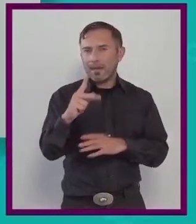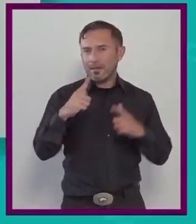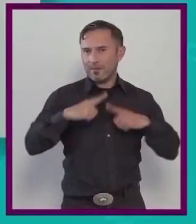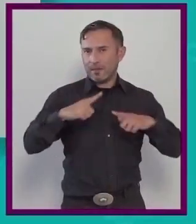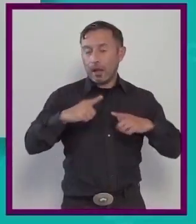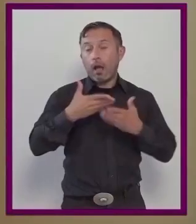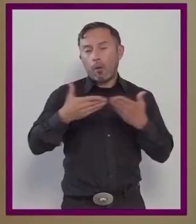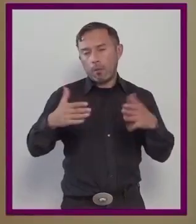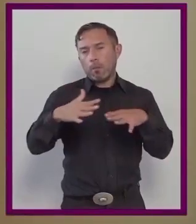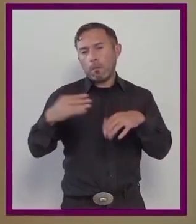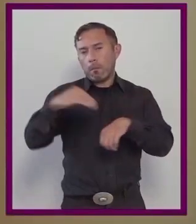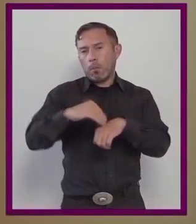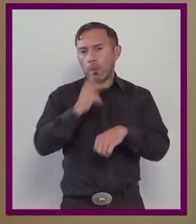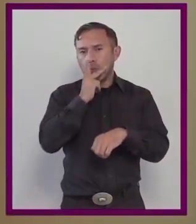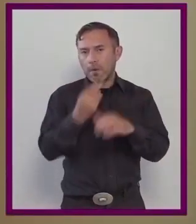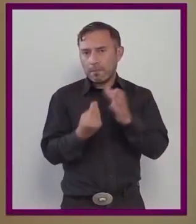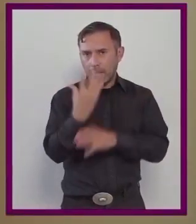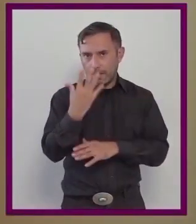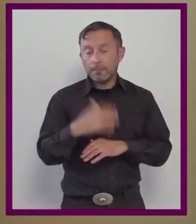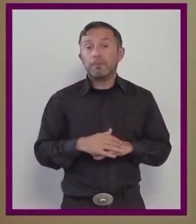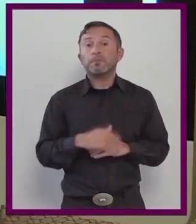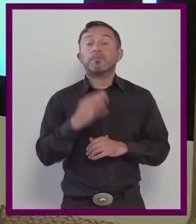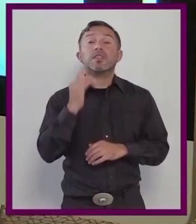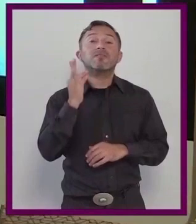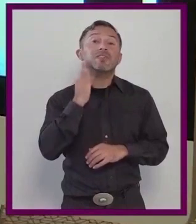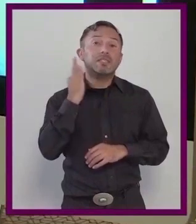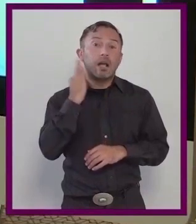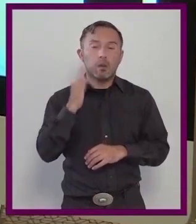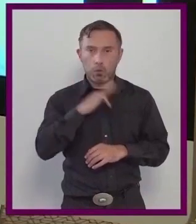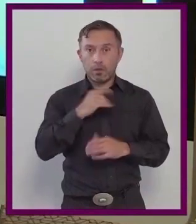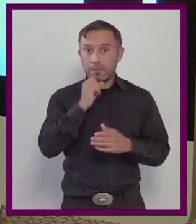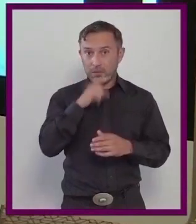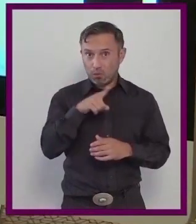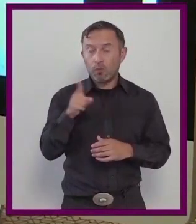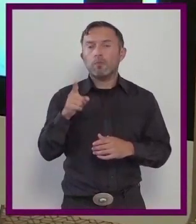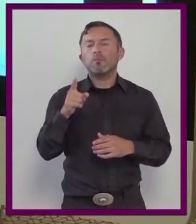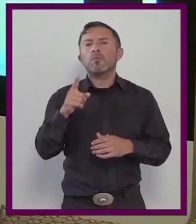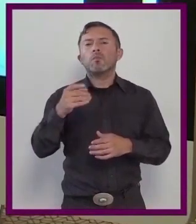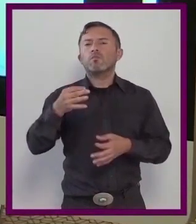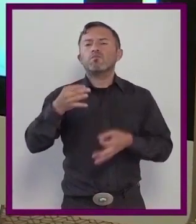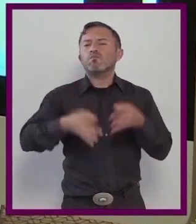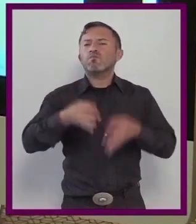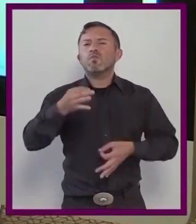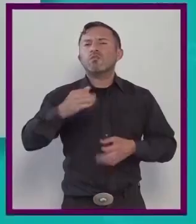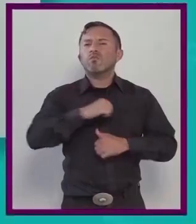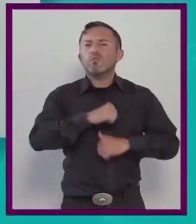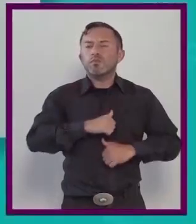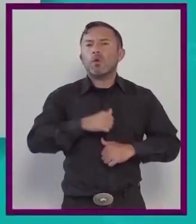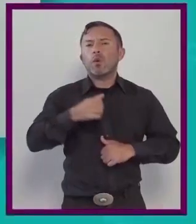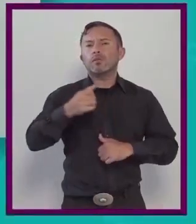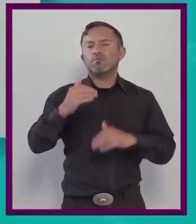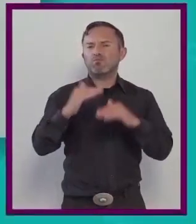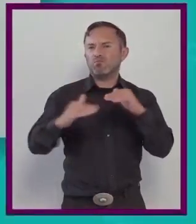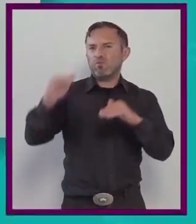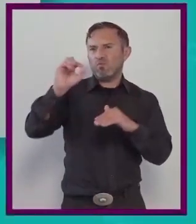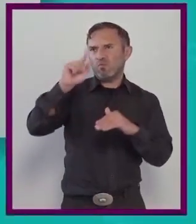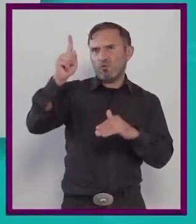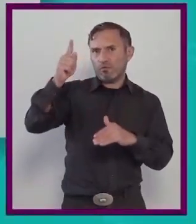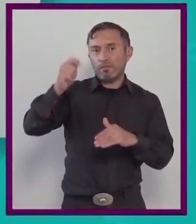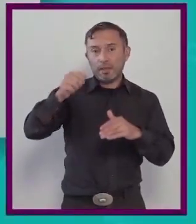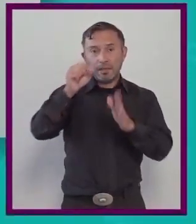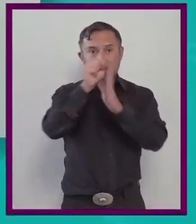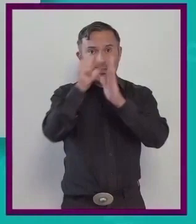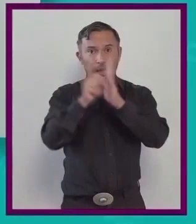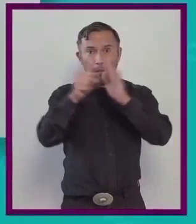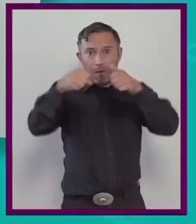Ministerios Públicos. Y los que se encargan de resolver los casos dentro de la impartición de justicia son los jueces y